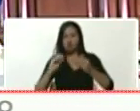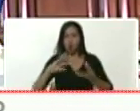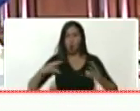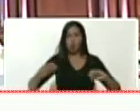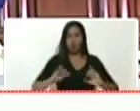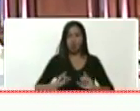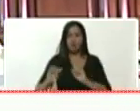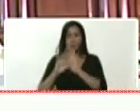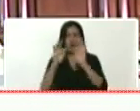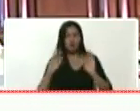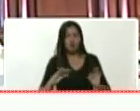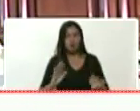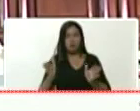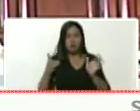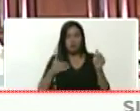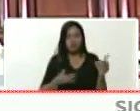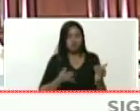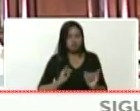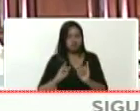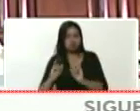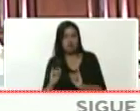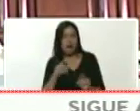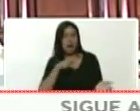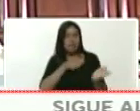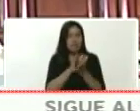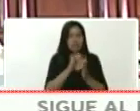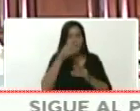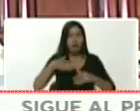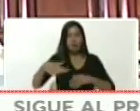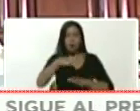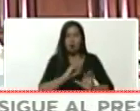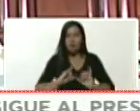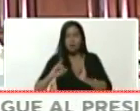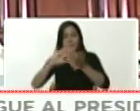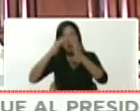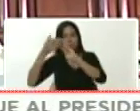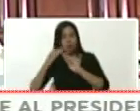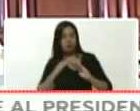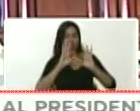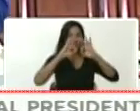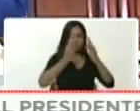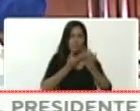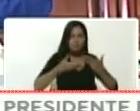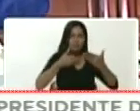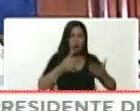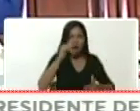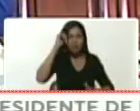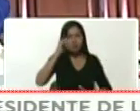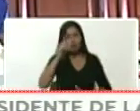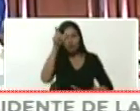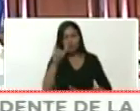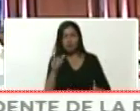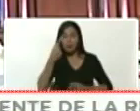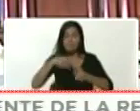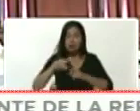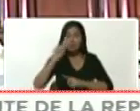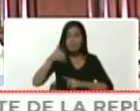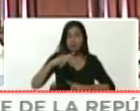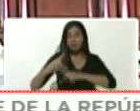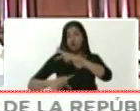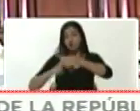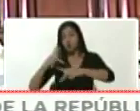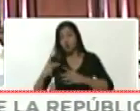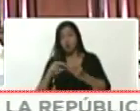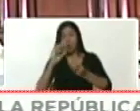allí, empaquetándolos. Se lo garantizan al pueblo, a la comunidad, a la familia del Yaracuy, pero también producen